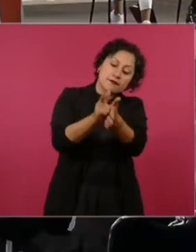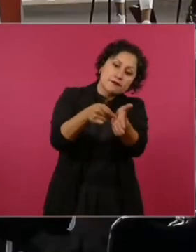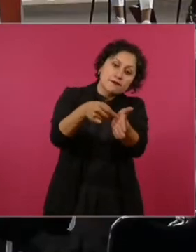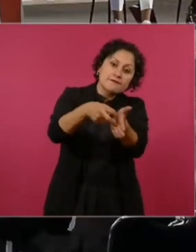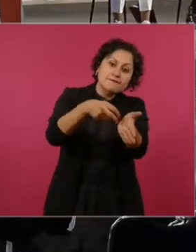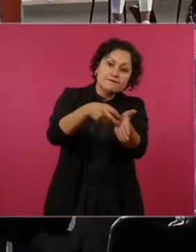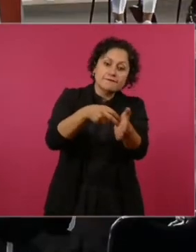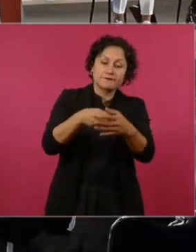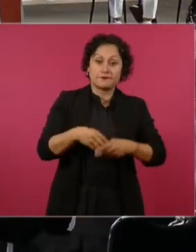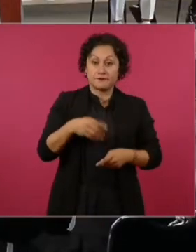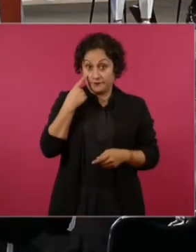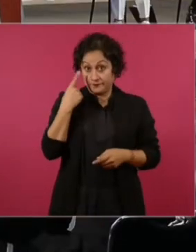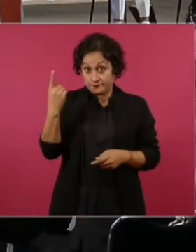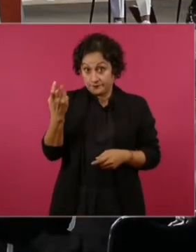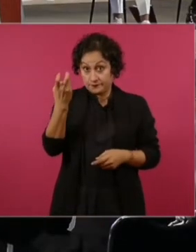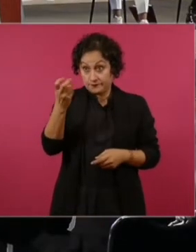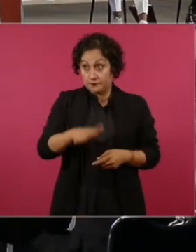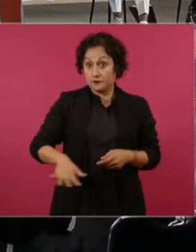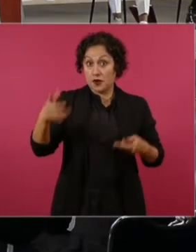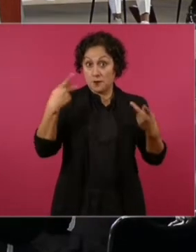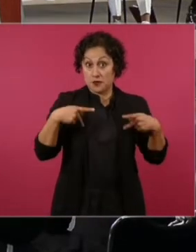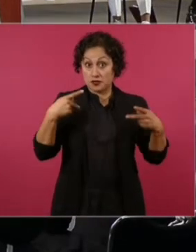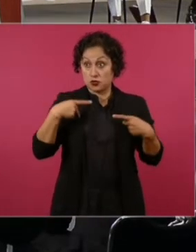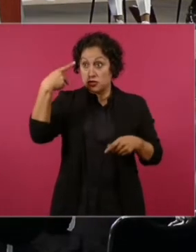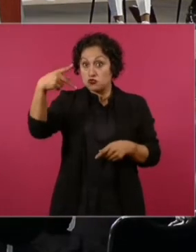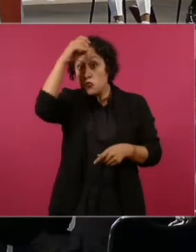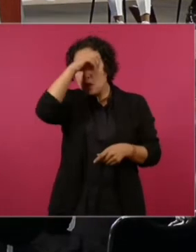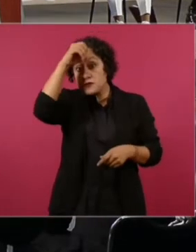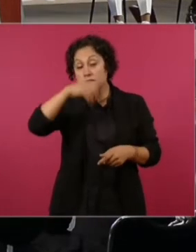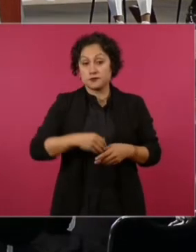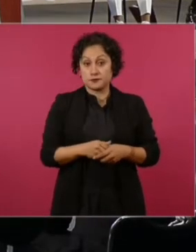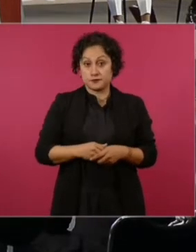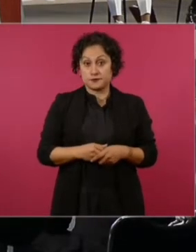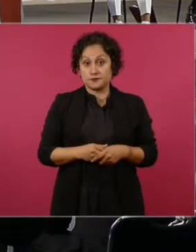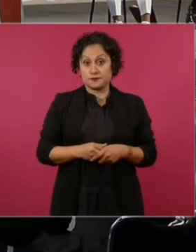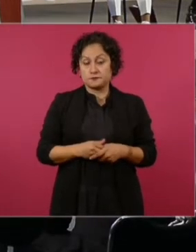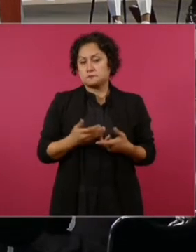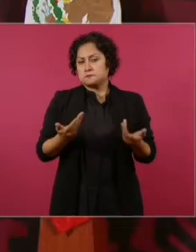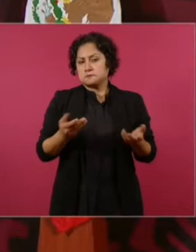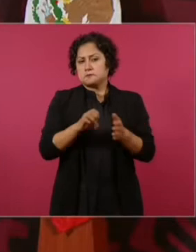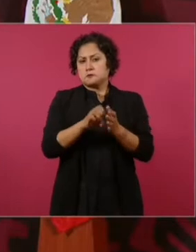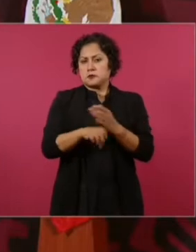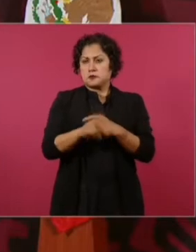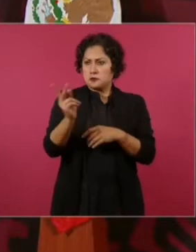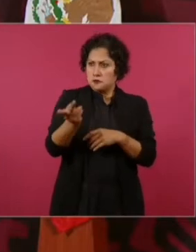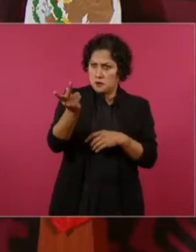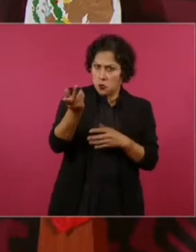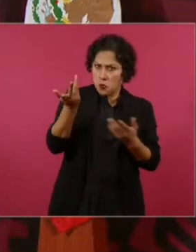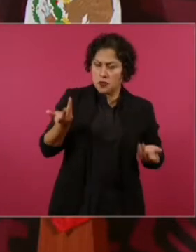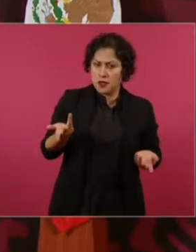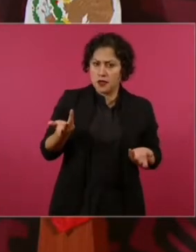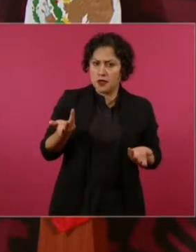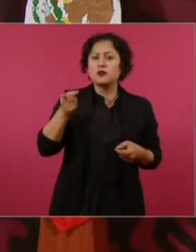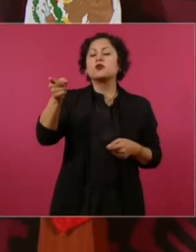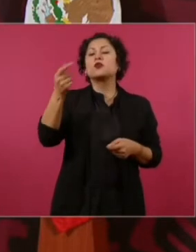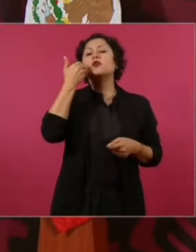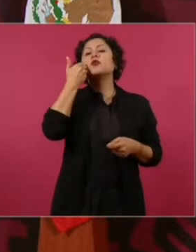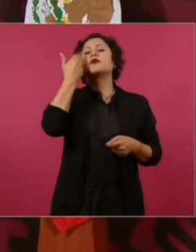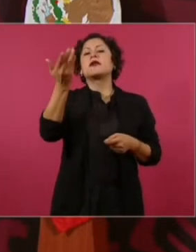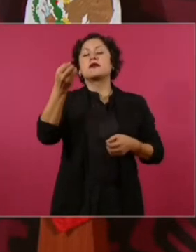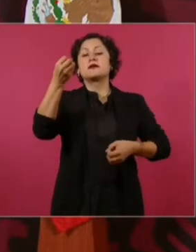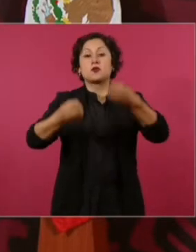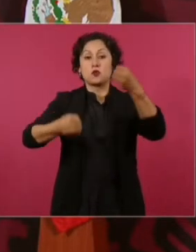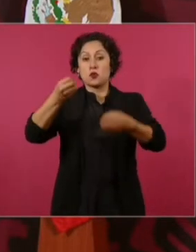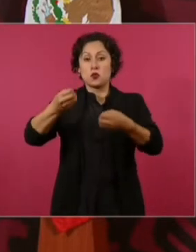Mire, esto es el pueblo. Es como lo de cuando se le pregunta, ¿quieres que se elija a los